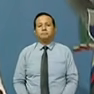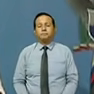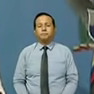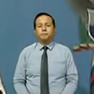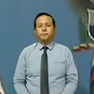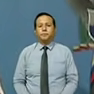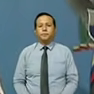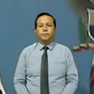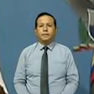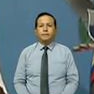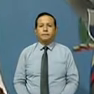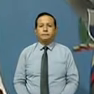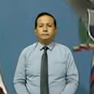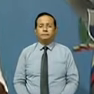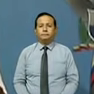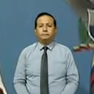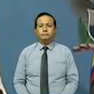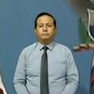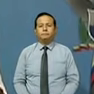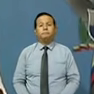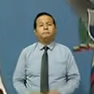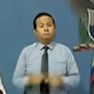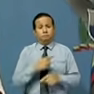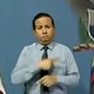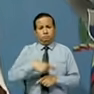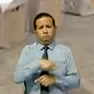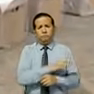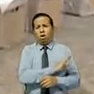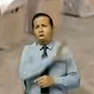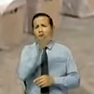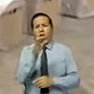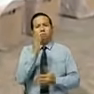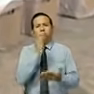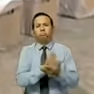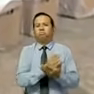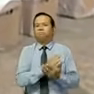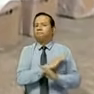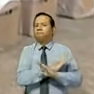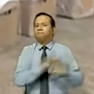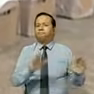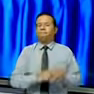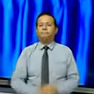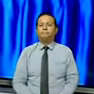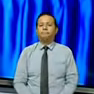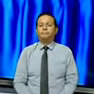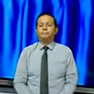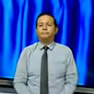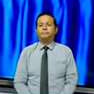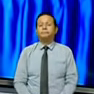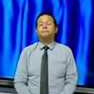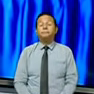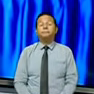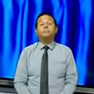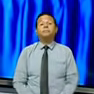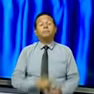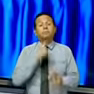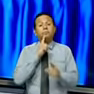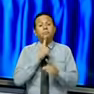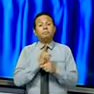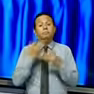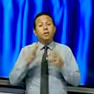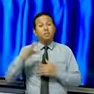de nuestra juventud, tanto en el país como fuera del mismo. Informó Roselena Vascones. Asimismo,